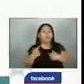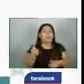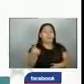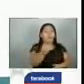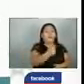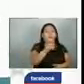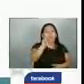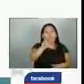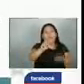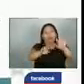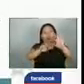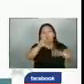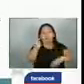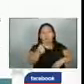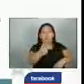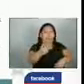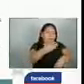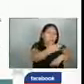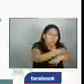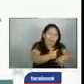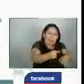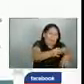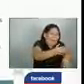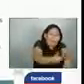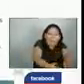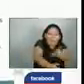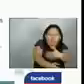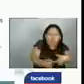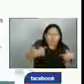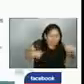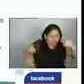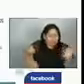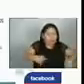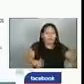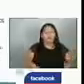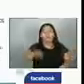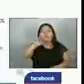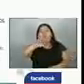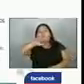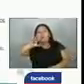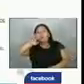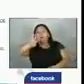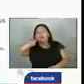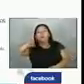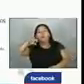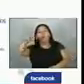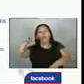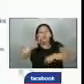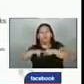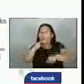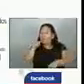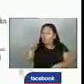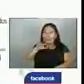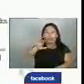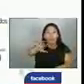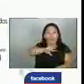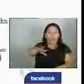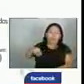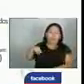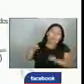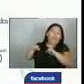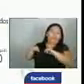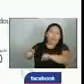personas lesionadas en accidentes de tránsito, así como $334,000 a familiares de los